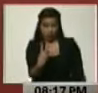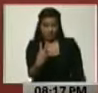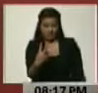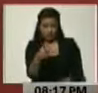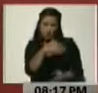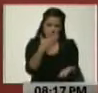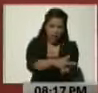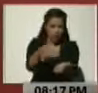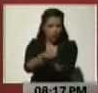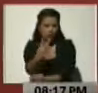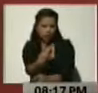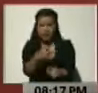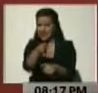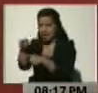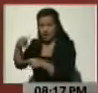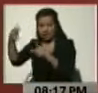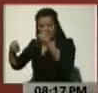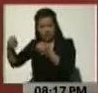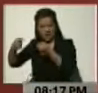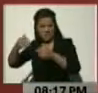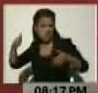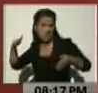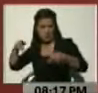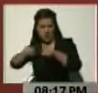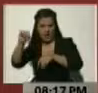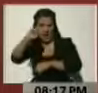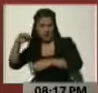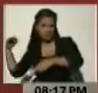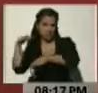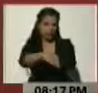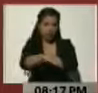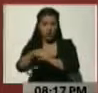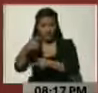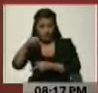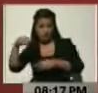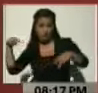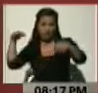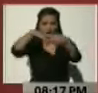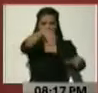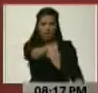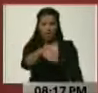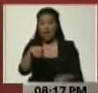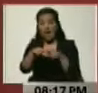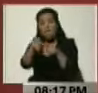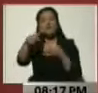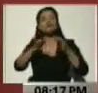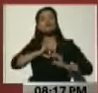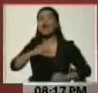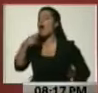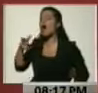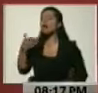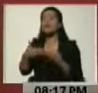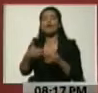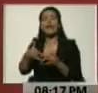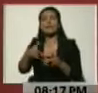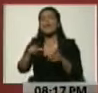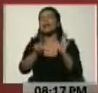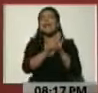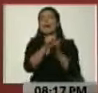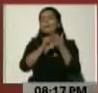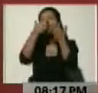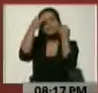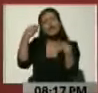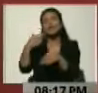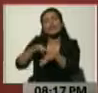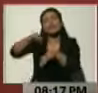la ley de amnesia. Porque ellos dirán que actuaron, ellos en la derecha dicen, no, pero qué ignorantes son.